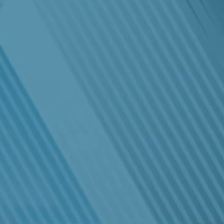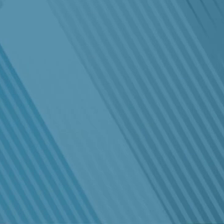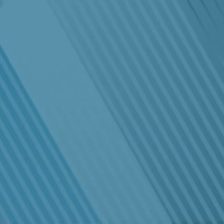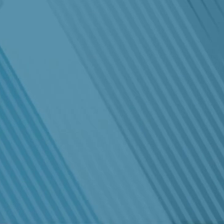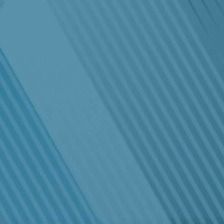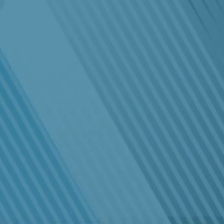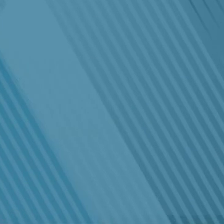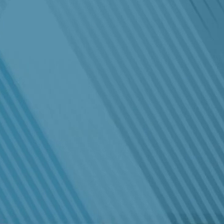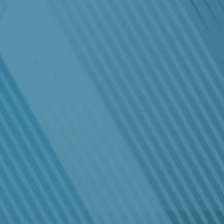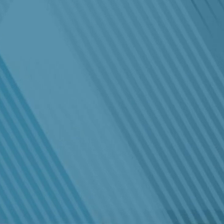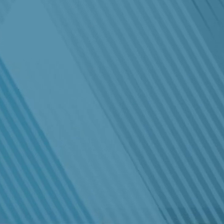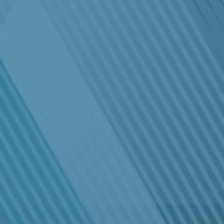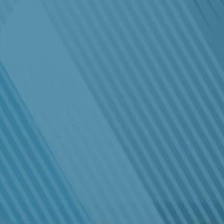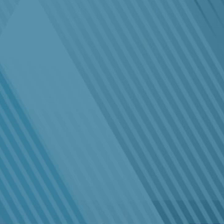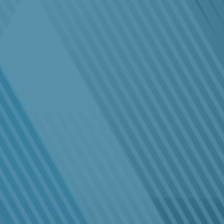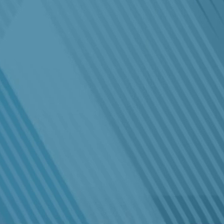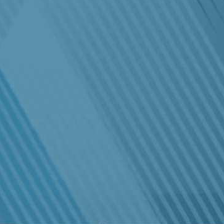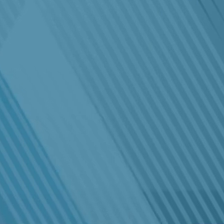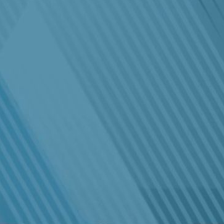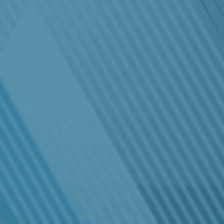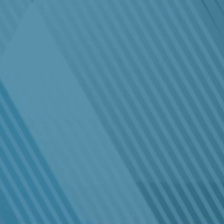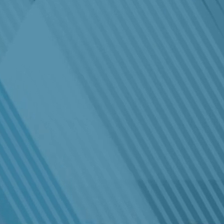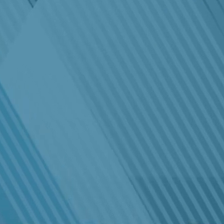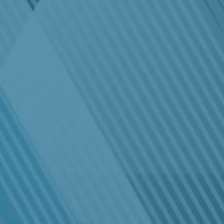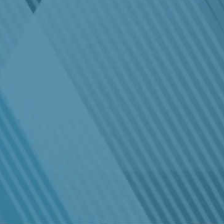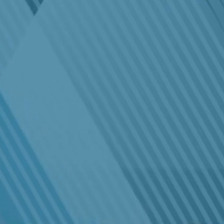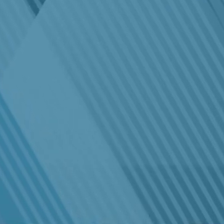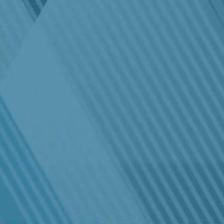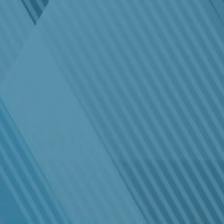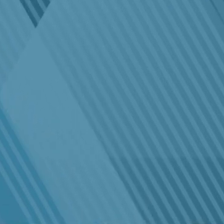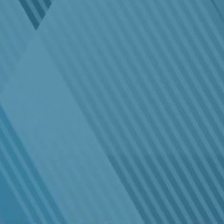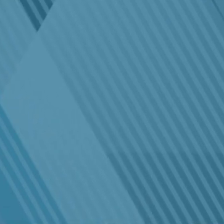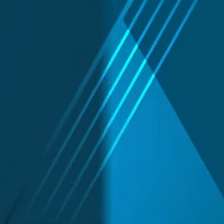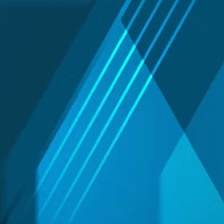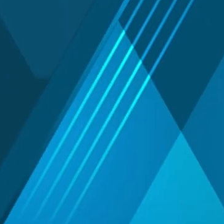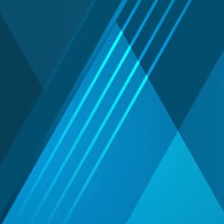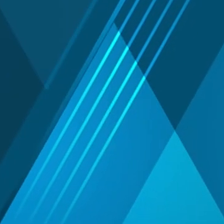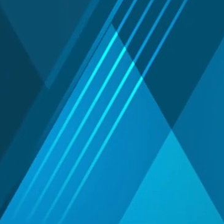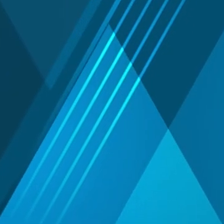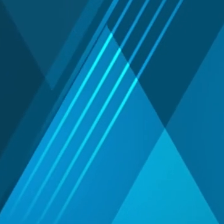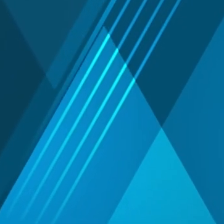aprender a respetar pues mucho de lo que es la tradición de la ciudad.